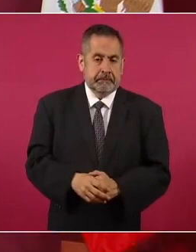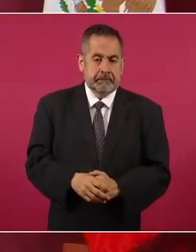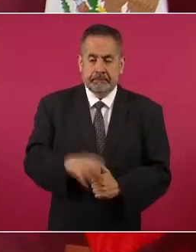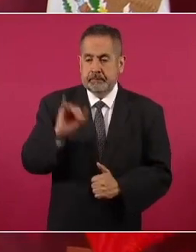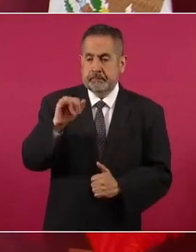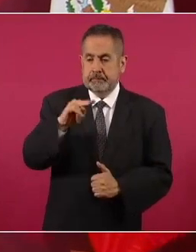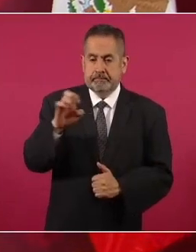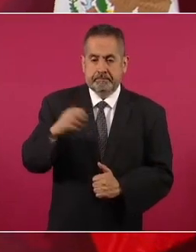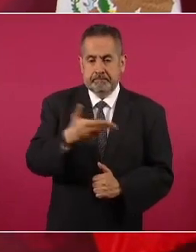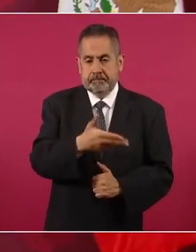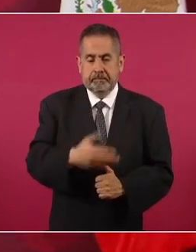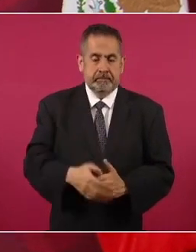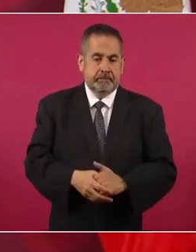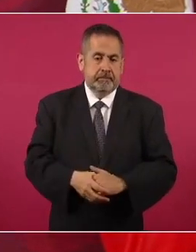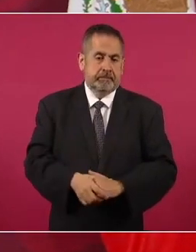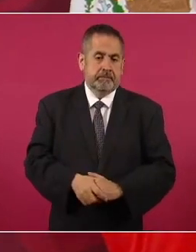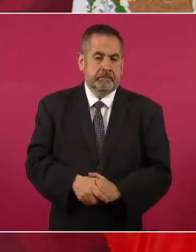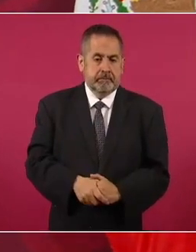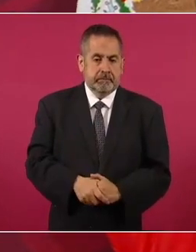del INE.